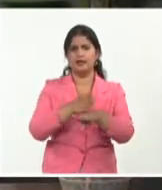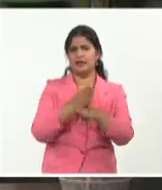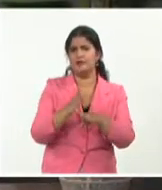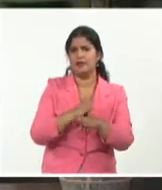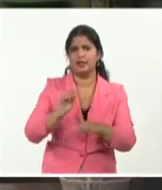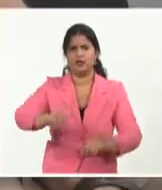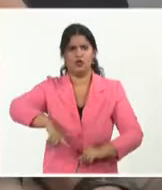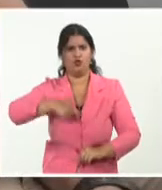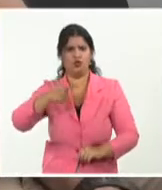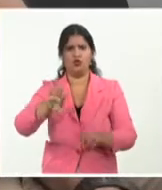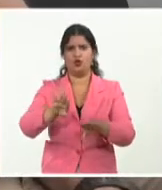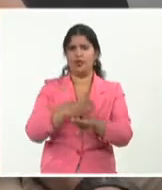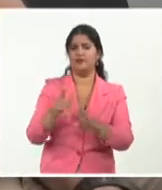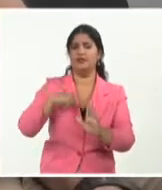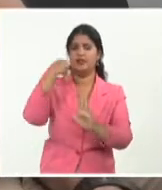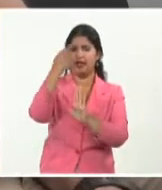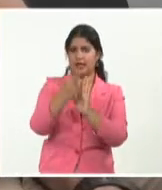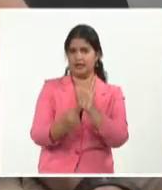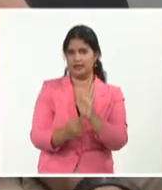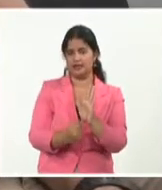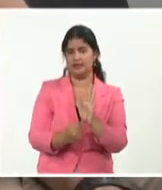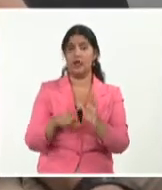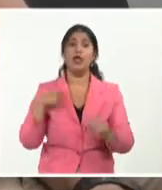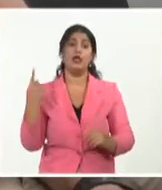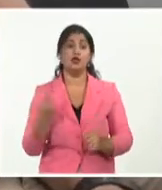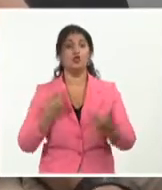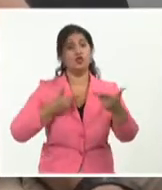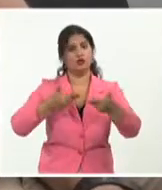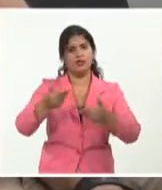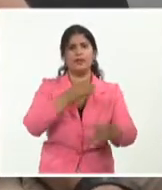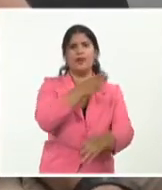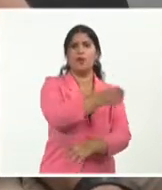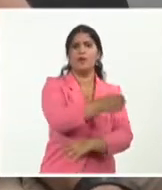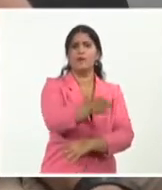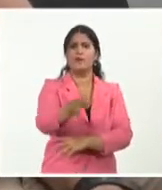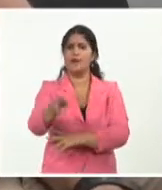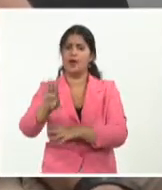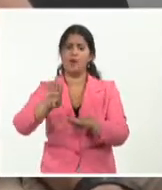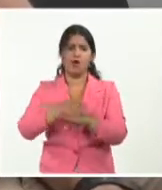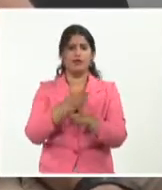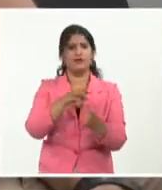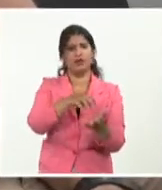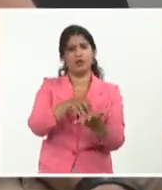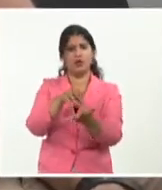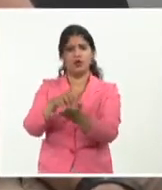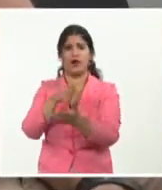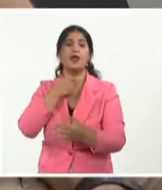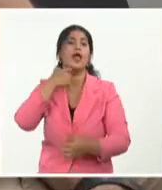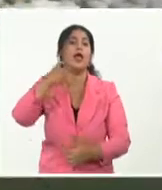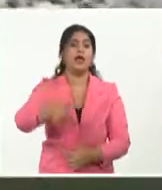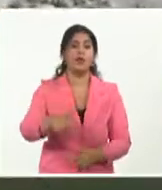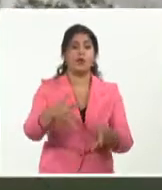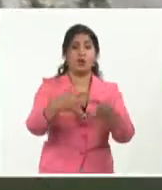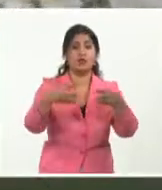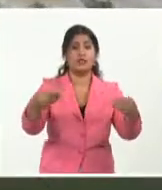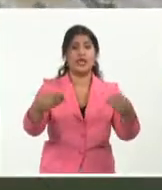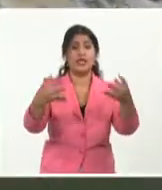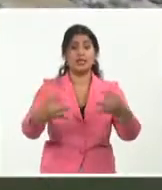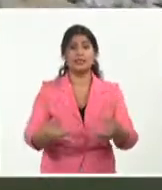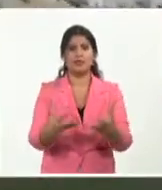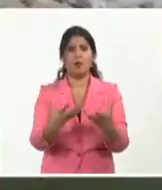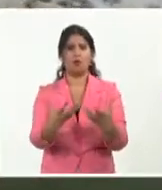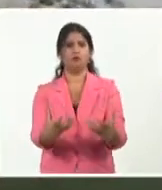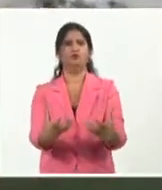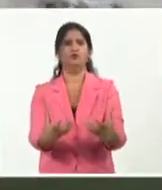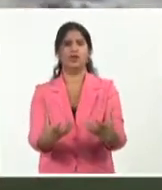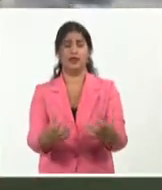Y entonces le dicen, no, pero mira, ya eso se hizo allí y no funcionó. O en esa zona nunca se ha podido sembrar. O tal lugar siempre está inundado. Se trata de